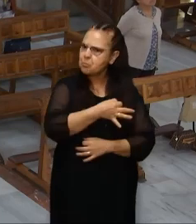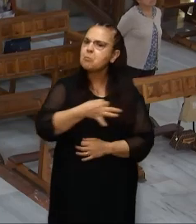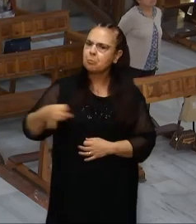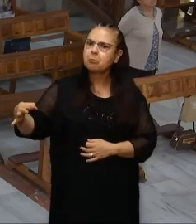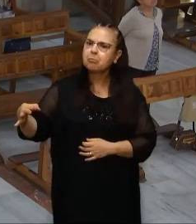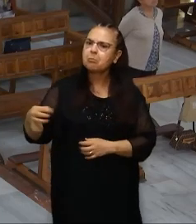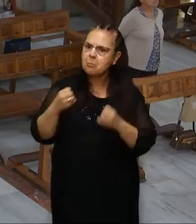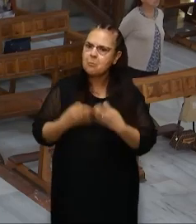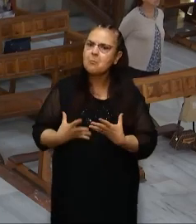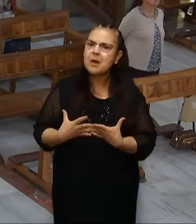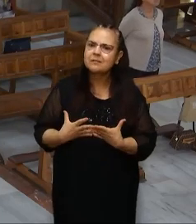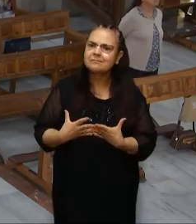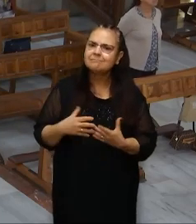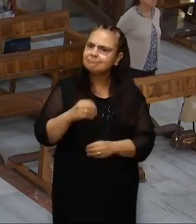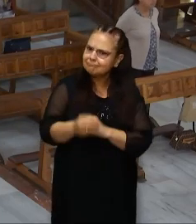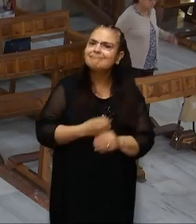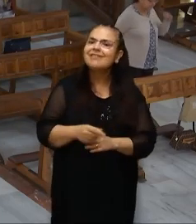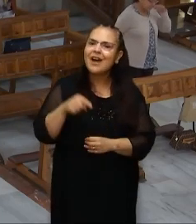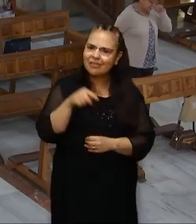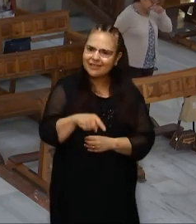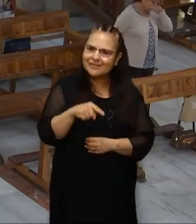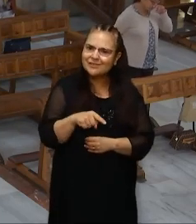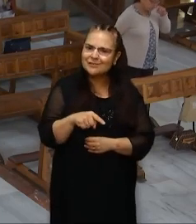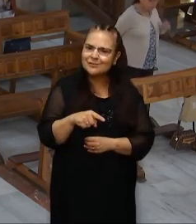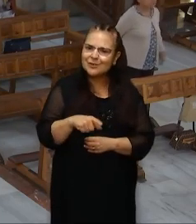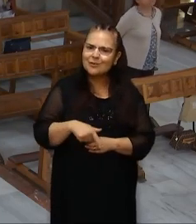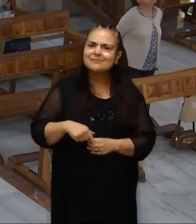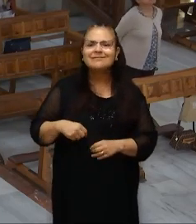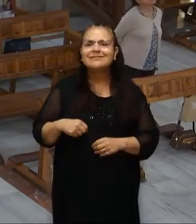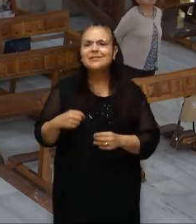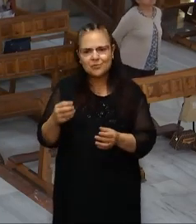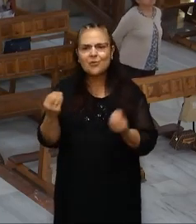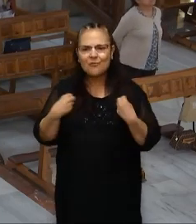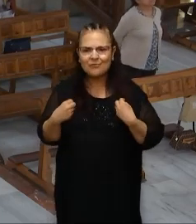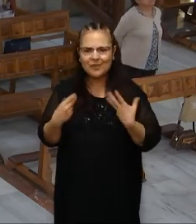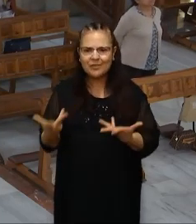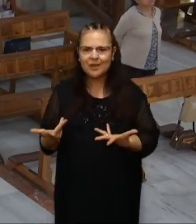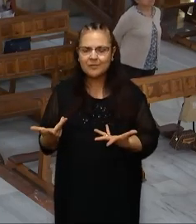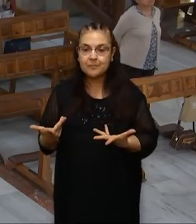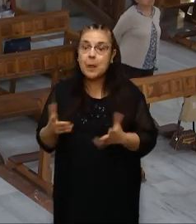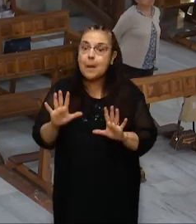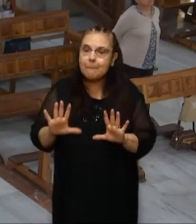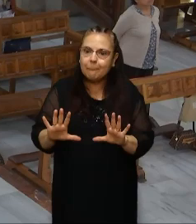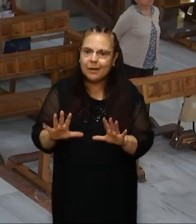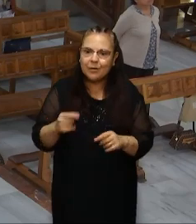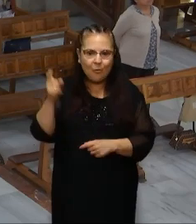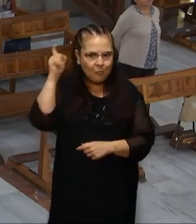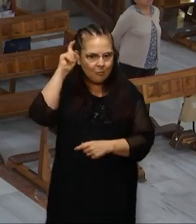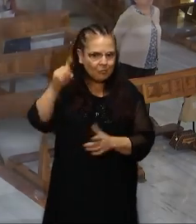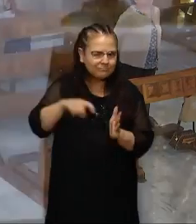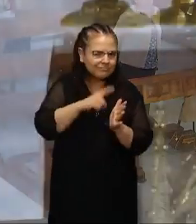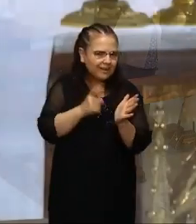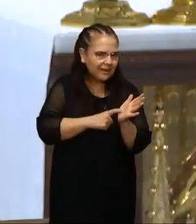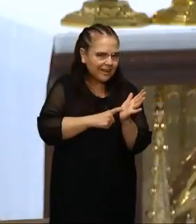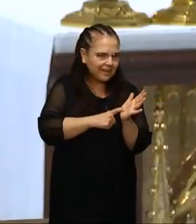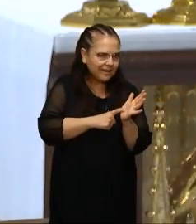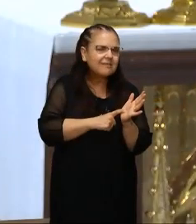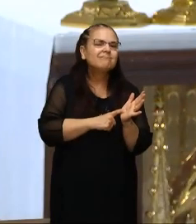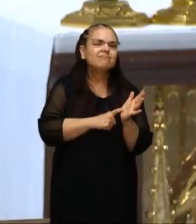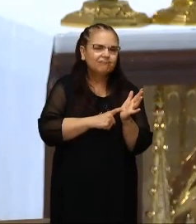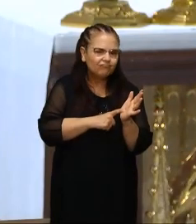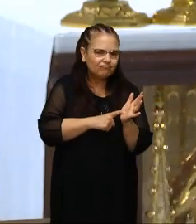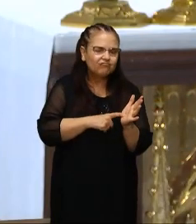correctamente. Haz esto y tendrás la vida. Pero el maestro de la ley, queriendo